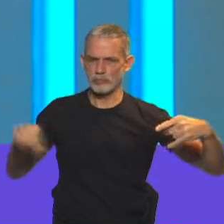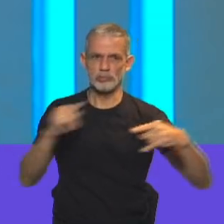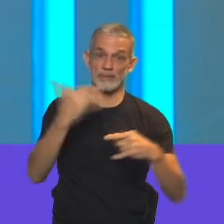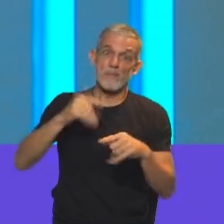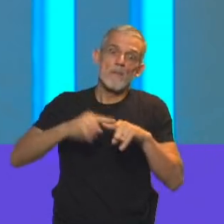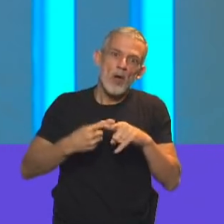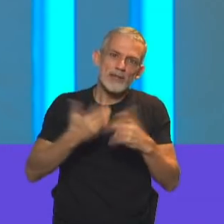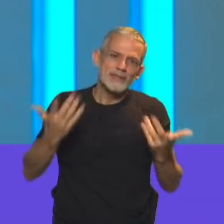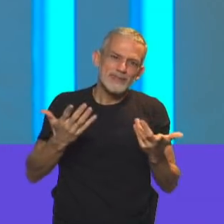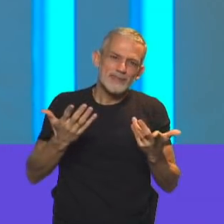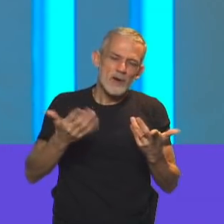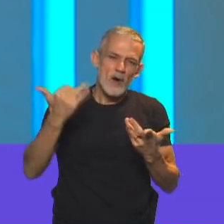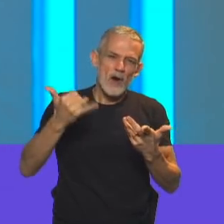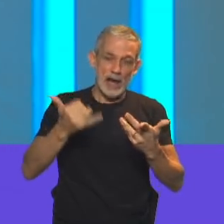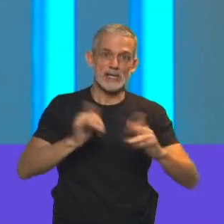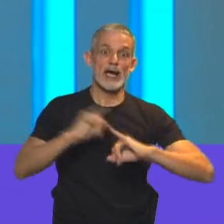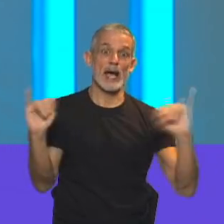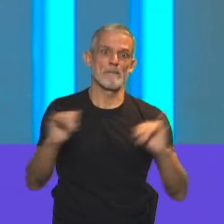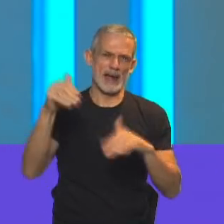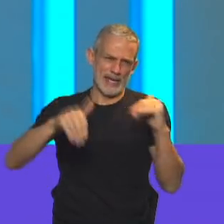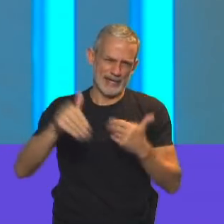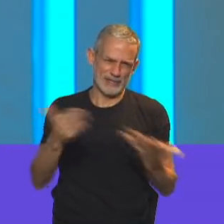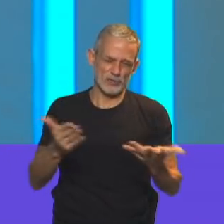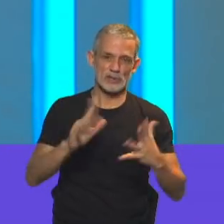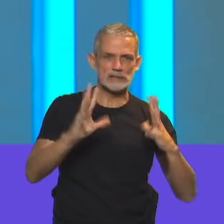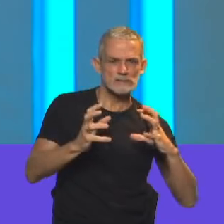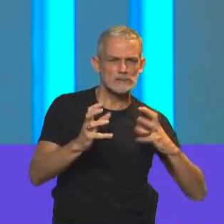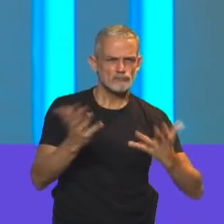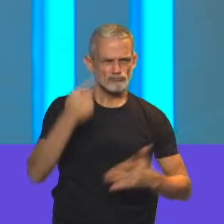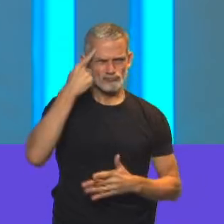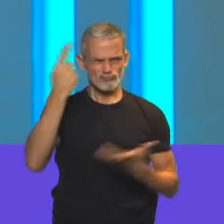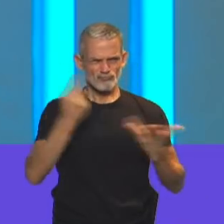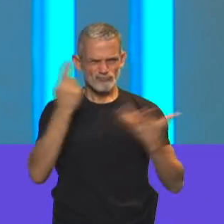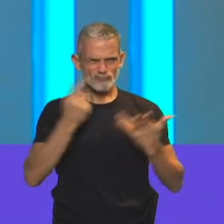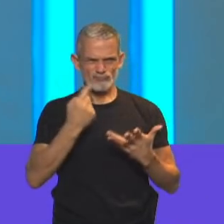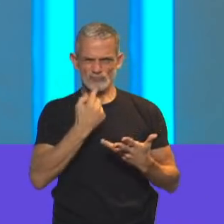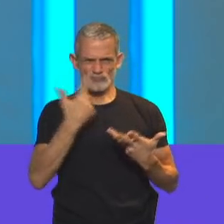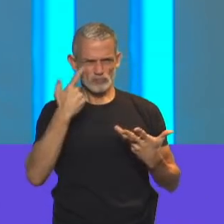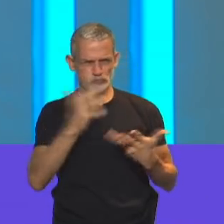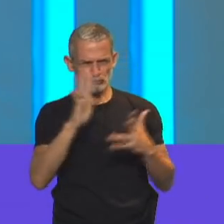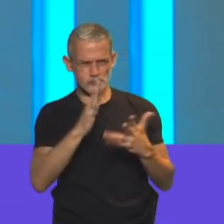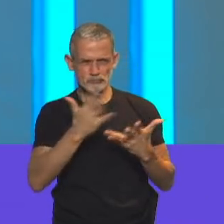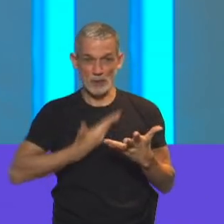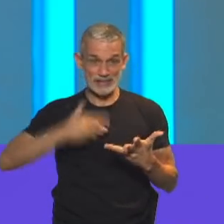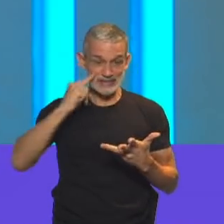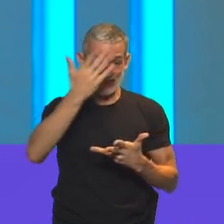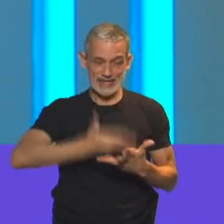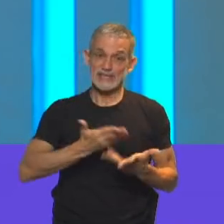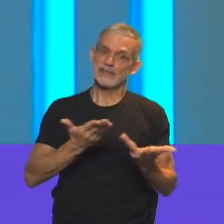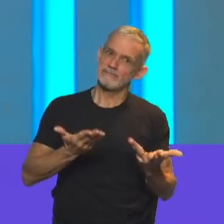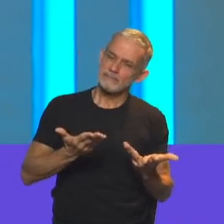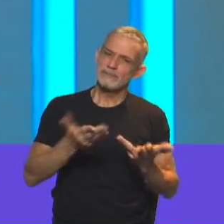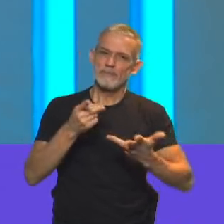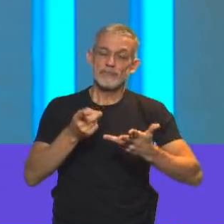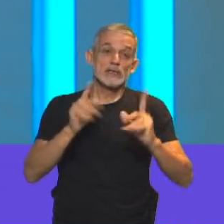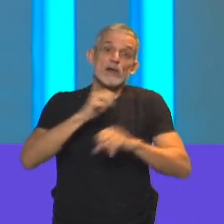por lo que decíamos estamos en medio de una campaña electoral y esto afecta la credibilidad del presidente de la nación y por otro lado hay un debate que es